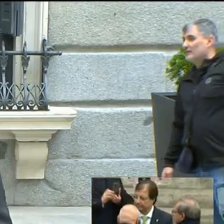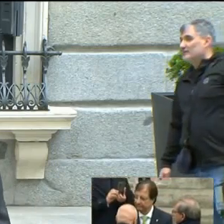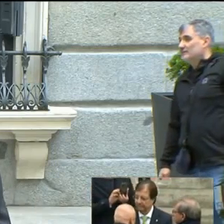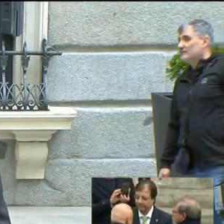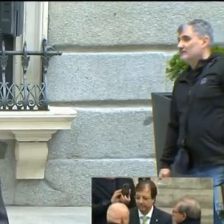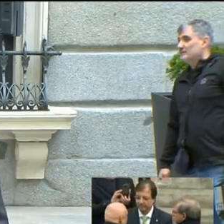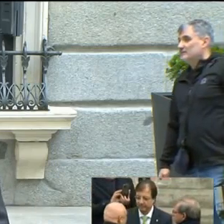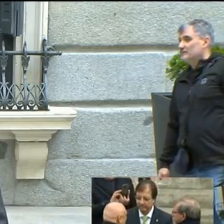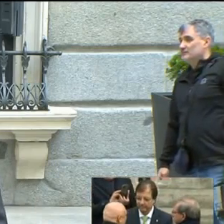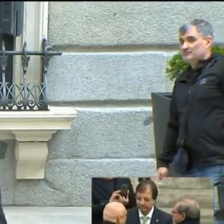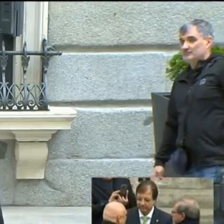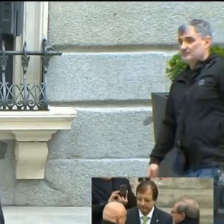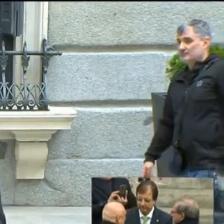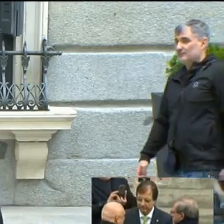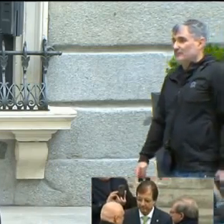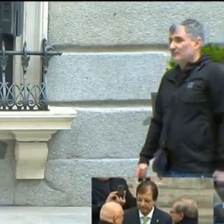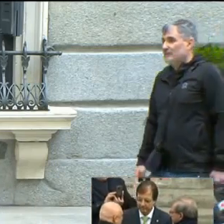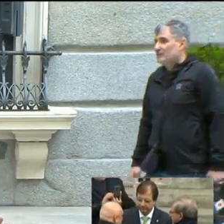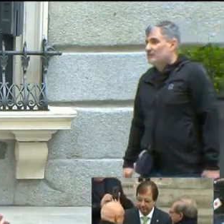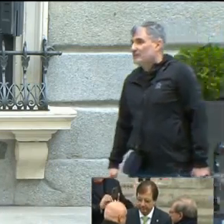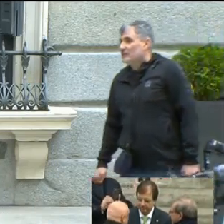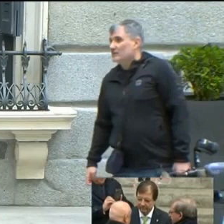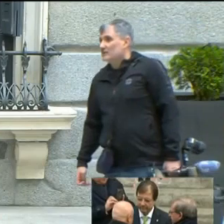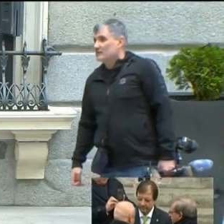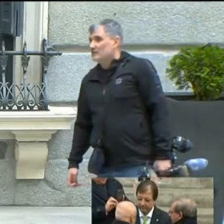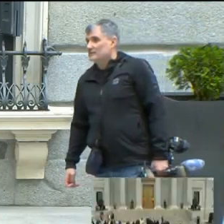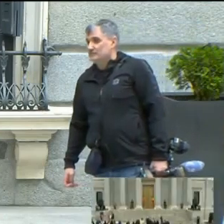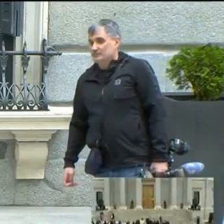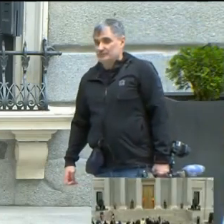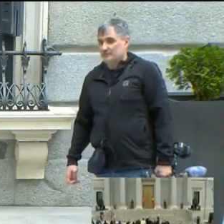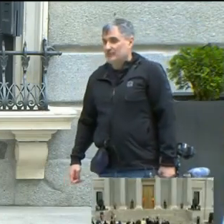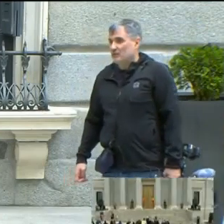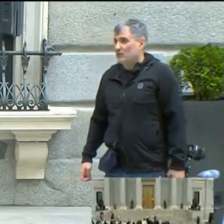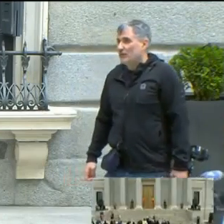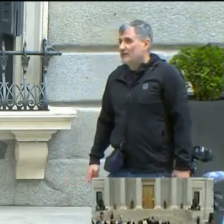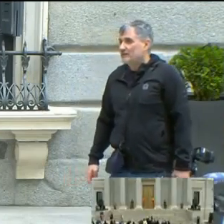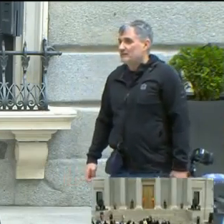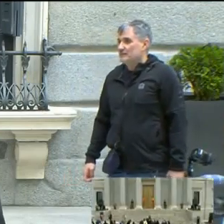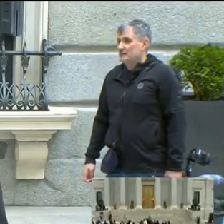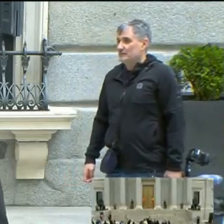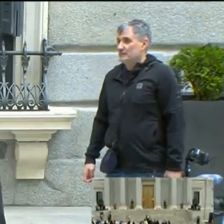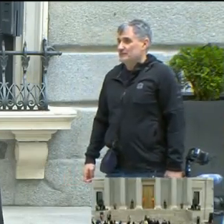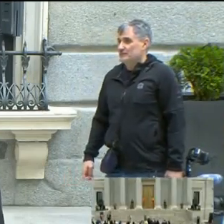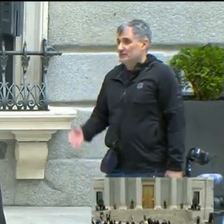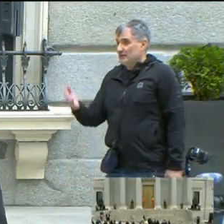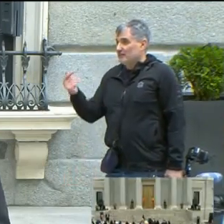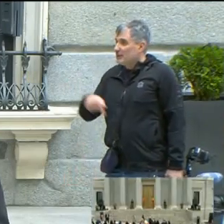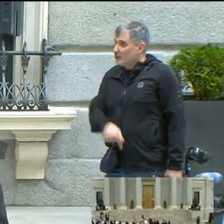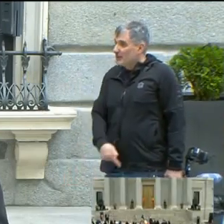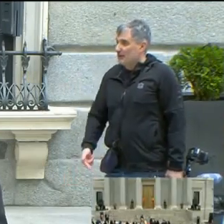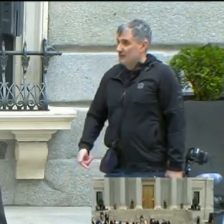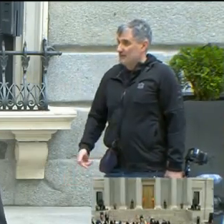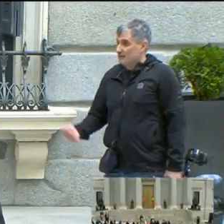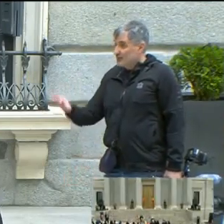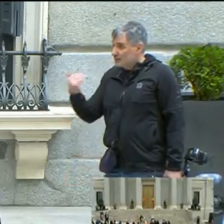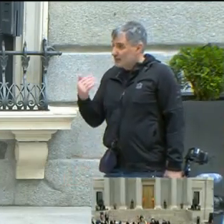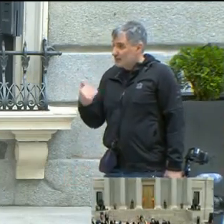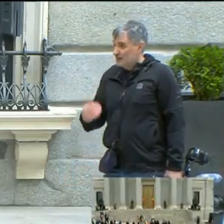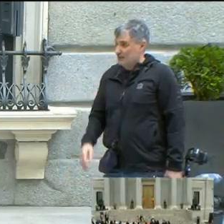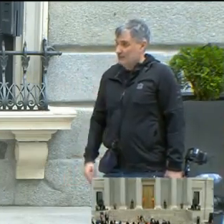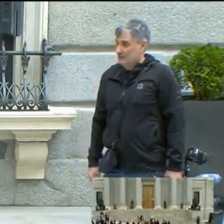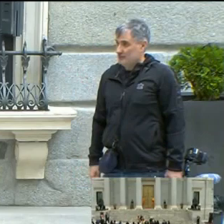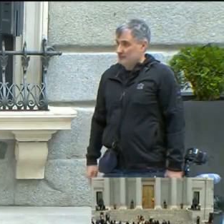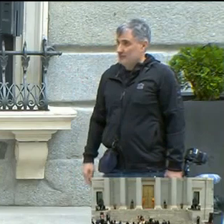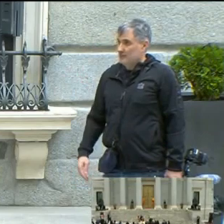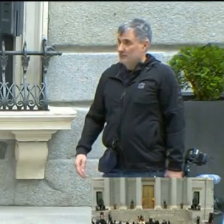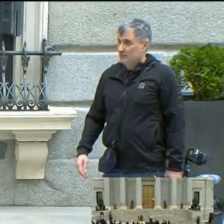prórroga de las energías nucleares, porque hay muchos hogares españoles en los que la calefacción se pone muchas